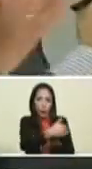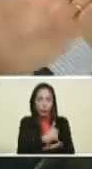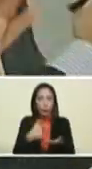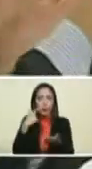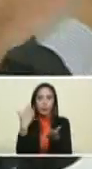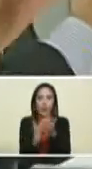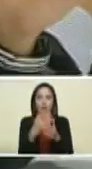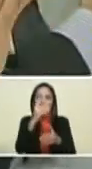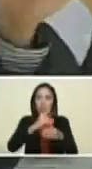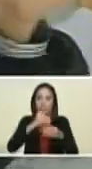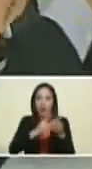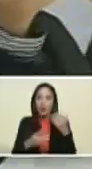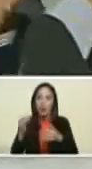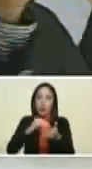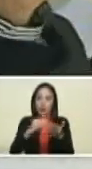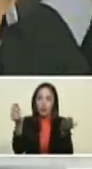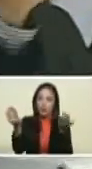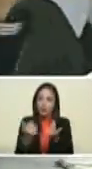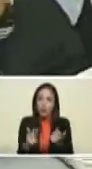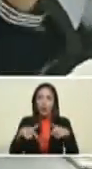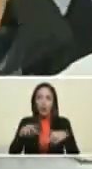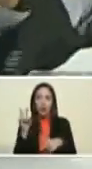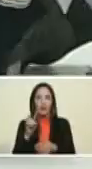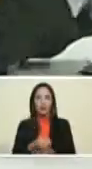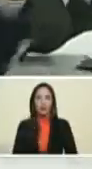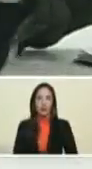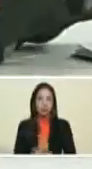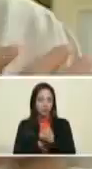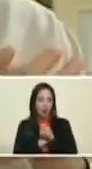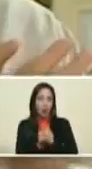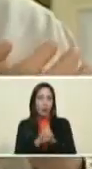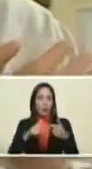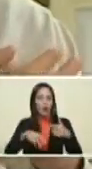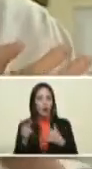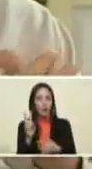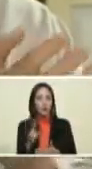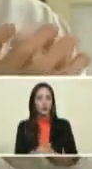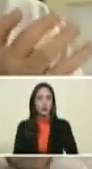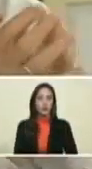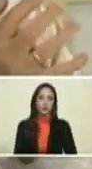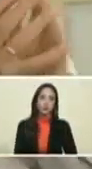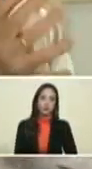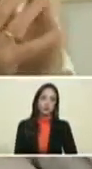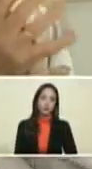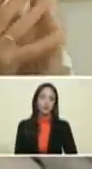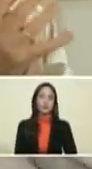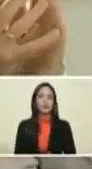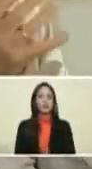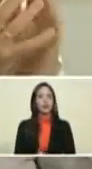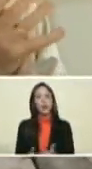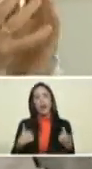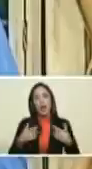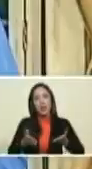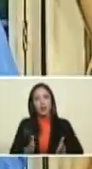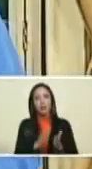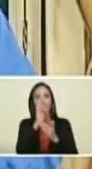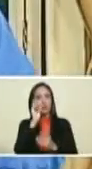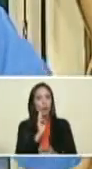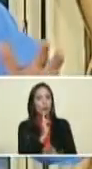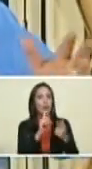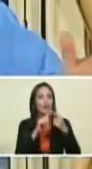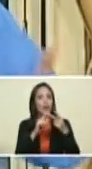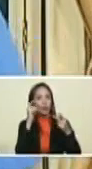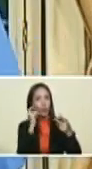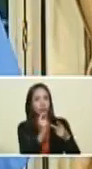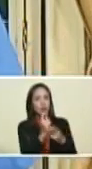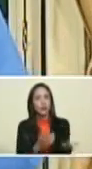y quieren regresar a su terruño amado, a la tierra que vio nacer Antonio José de Sucre, a Simón Bolívar, a los libertadores de esta